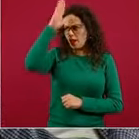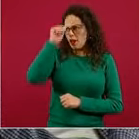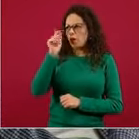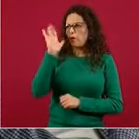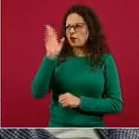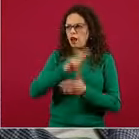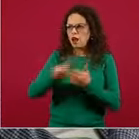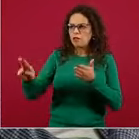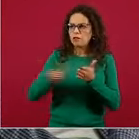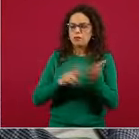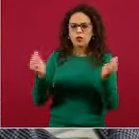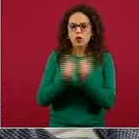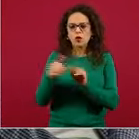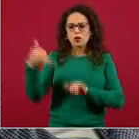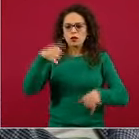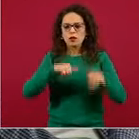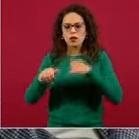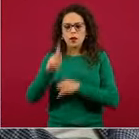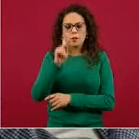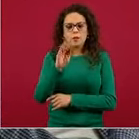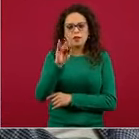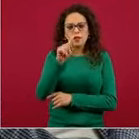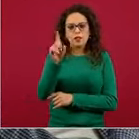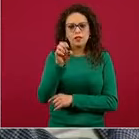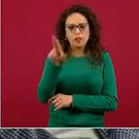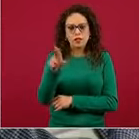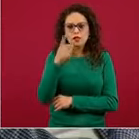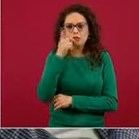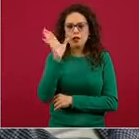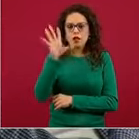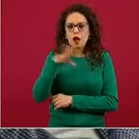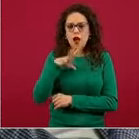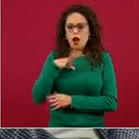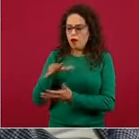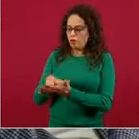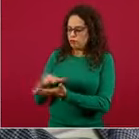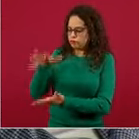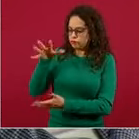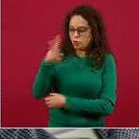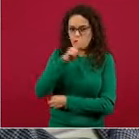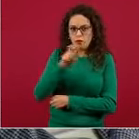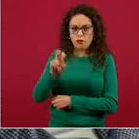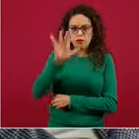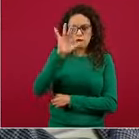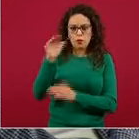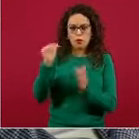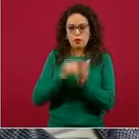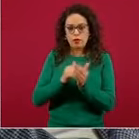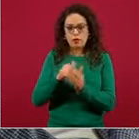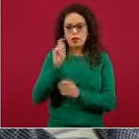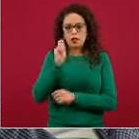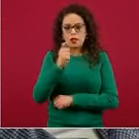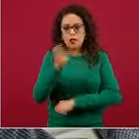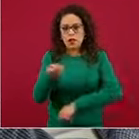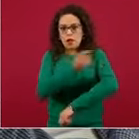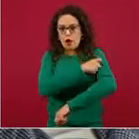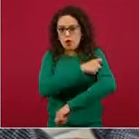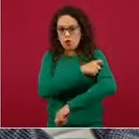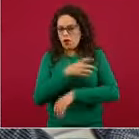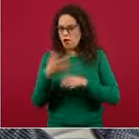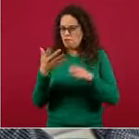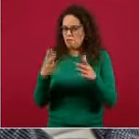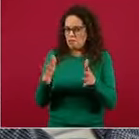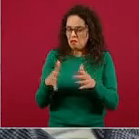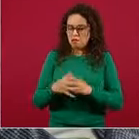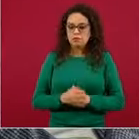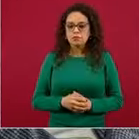se firmó, en el cual hay una dotación este mes de 250,000 dosis de vacunas aproximadamente. ¿Hay